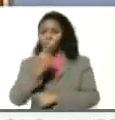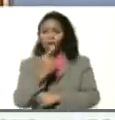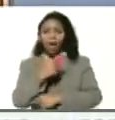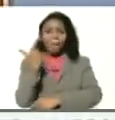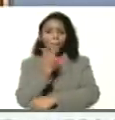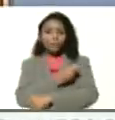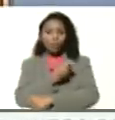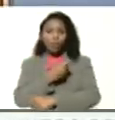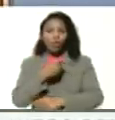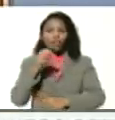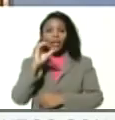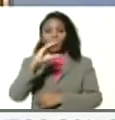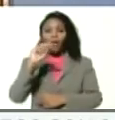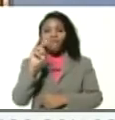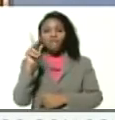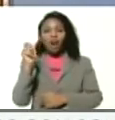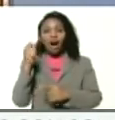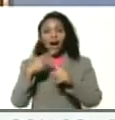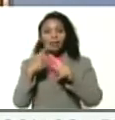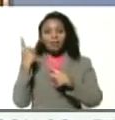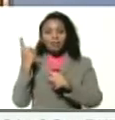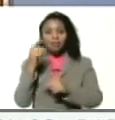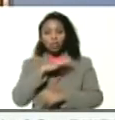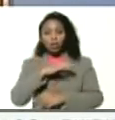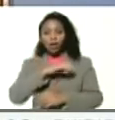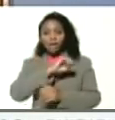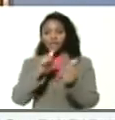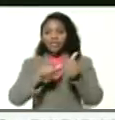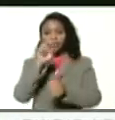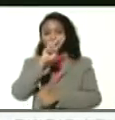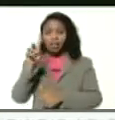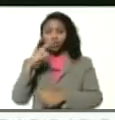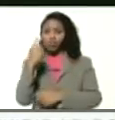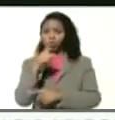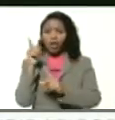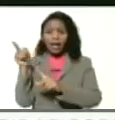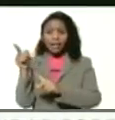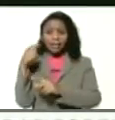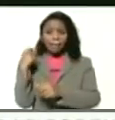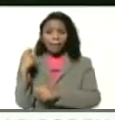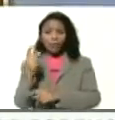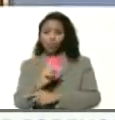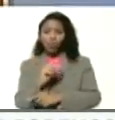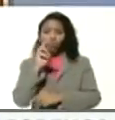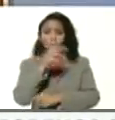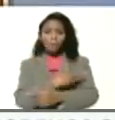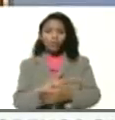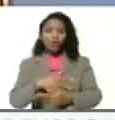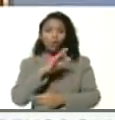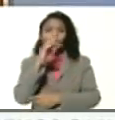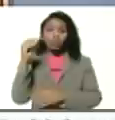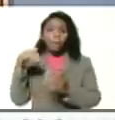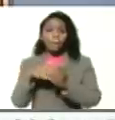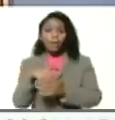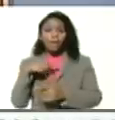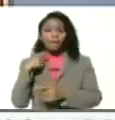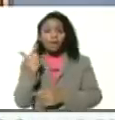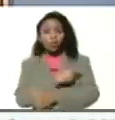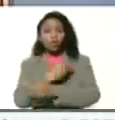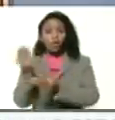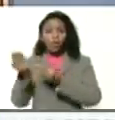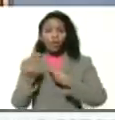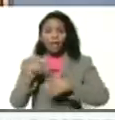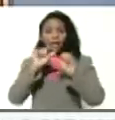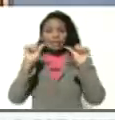covas señora vicepresidenta no sólo el pago de las 2 millones 400 mil vacunas que nos va a dar el